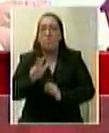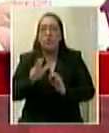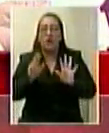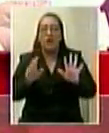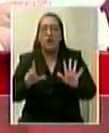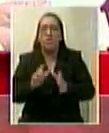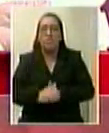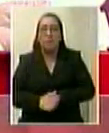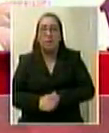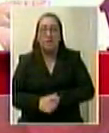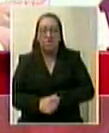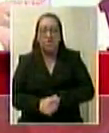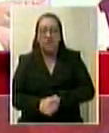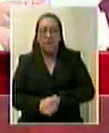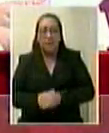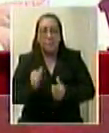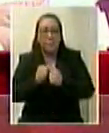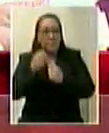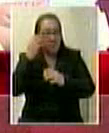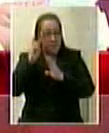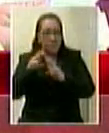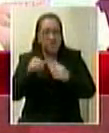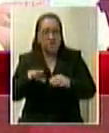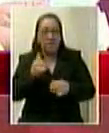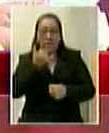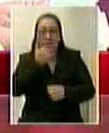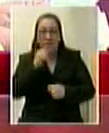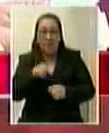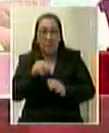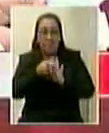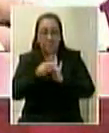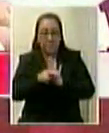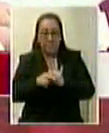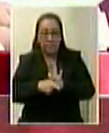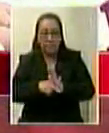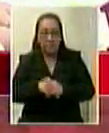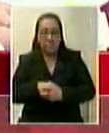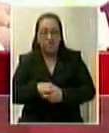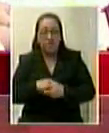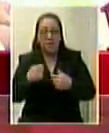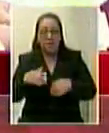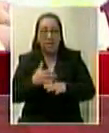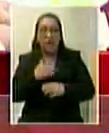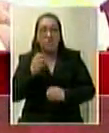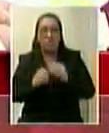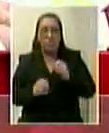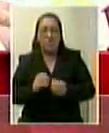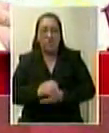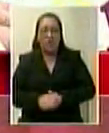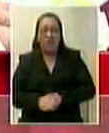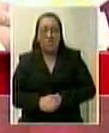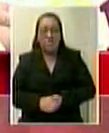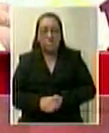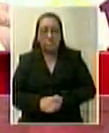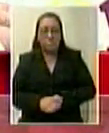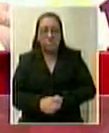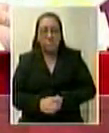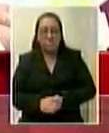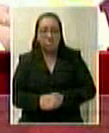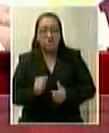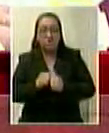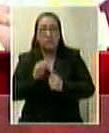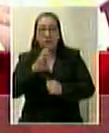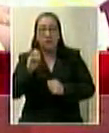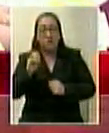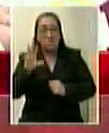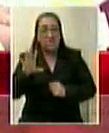numeral 1 de la Ley General de Minería, a pesar de que dicha norma había sido modificada por la ley 26.505